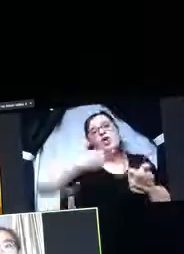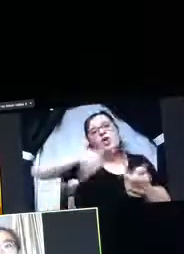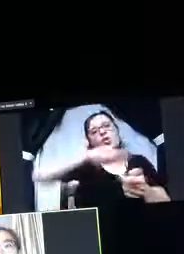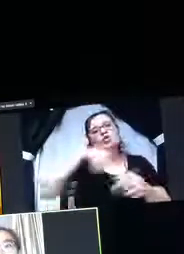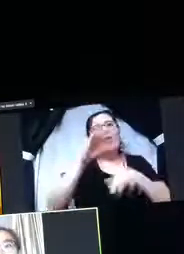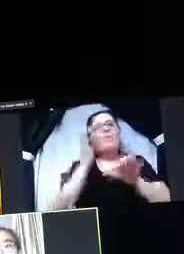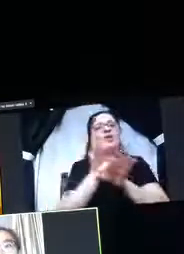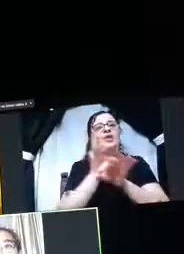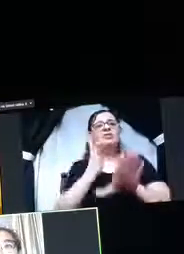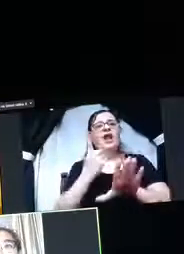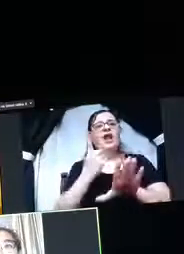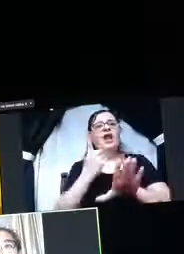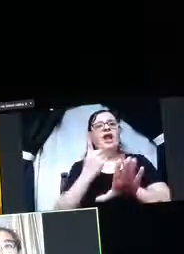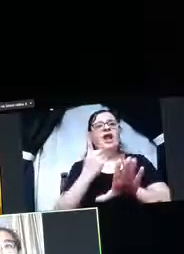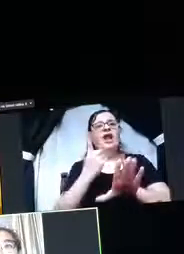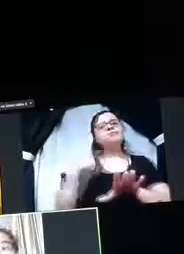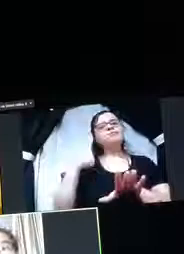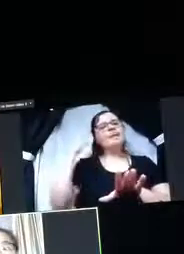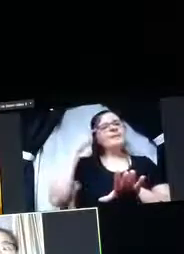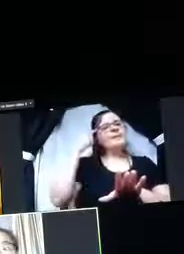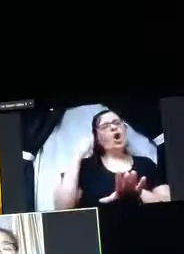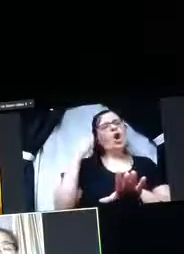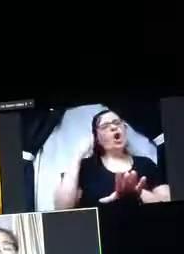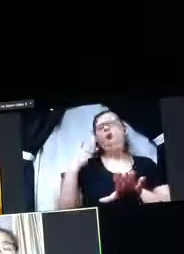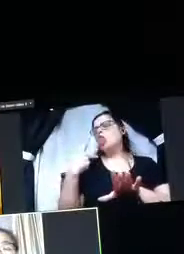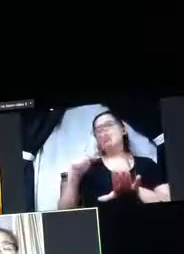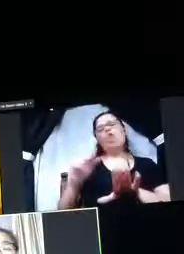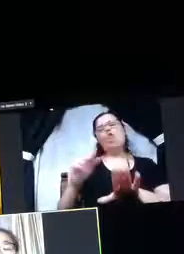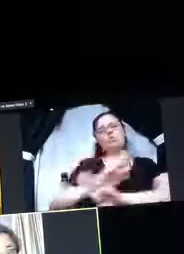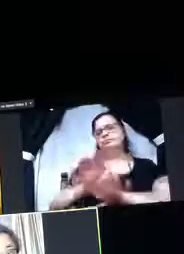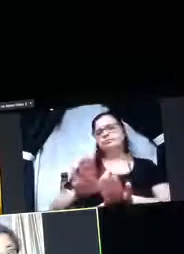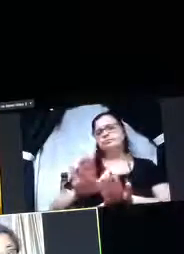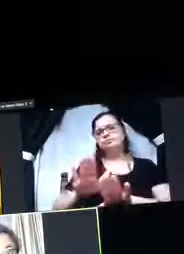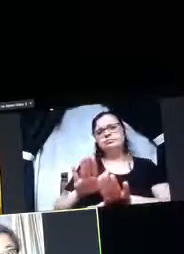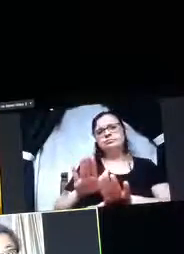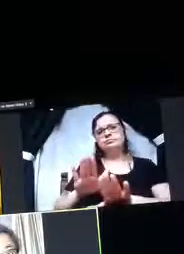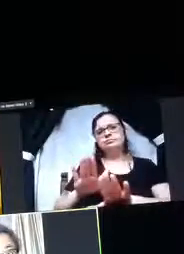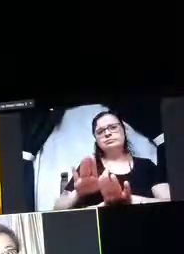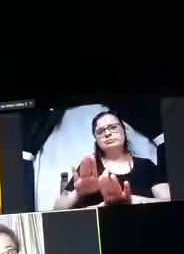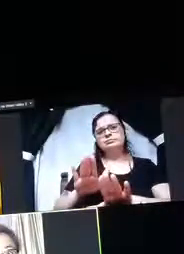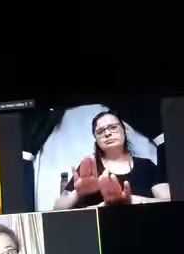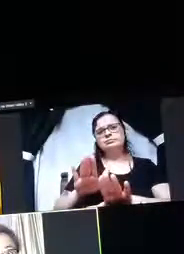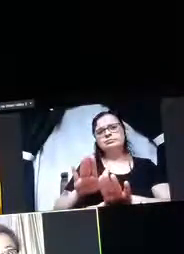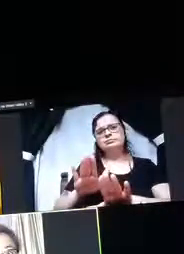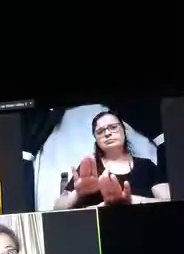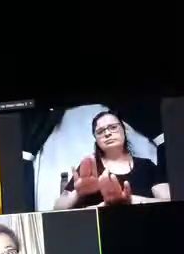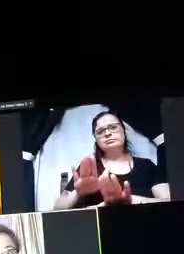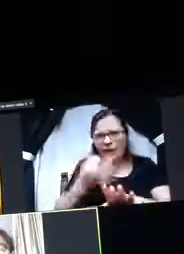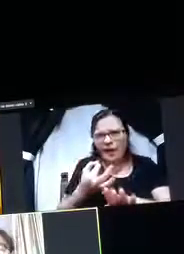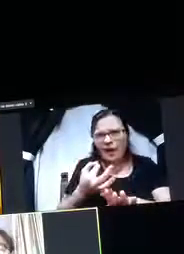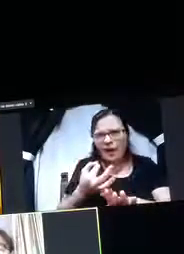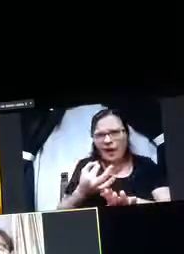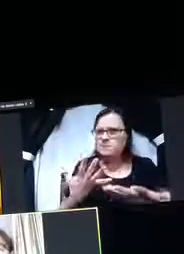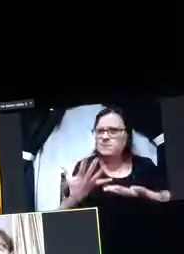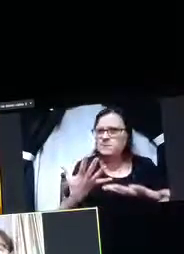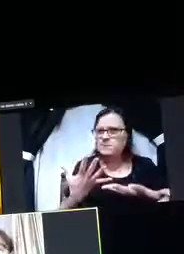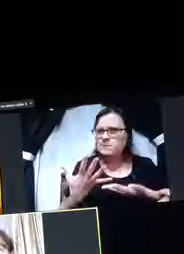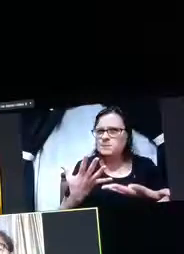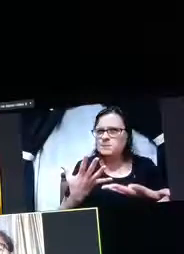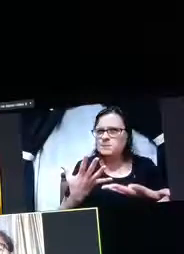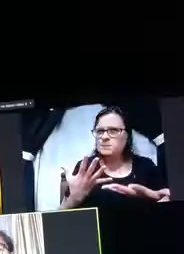darse cuenta. Es como que tenemos un espectro súper grande dentro de la hipoacusia misma para estar evaluando